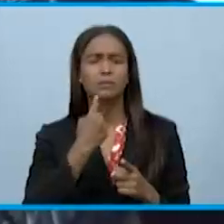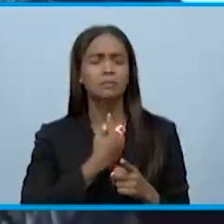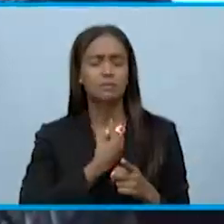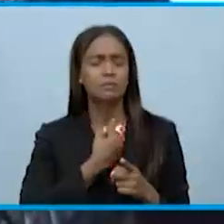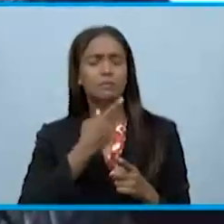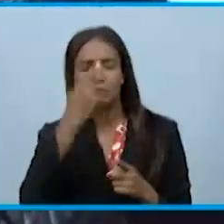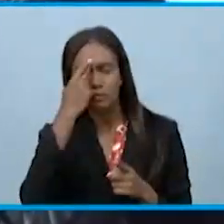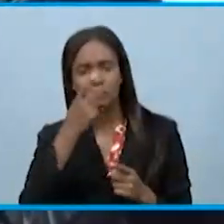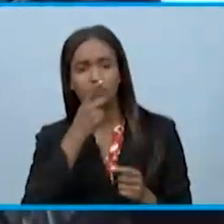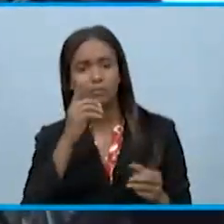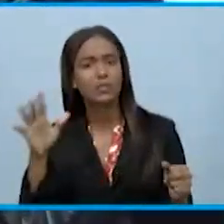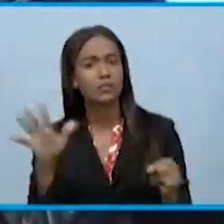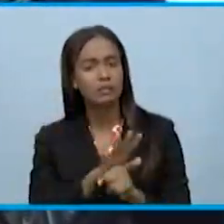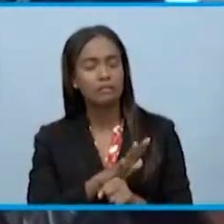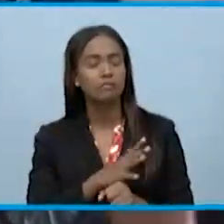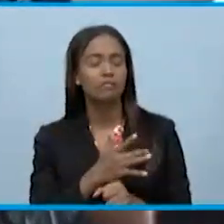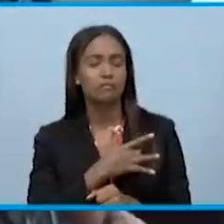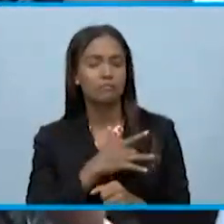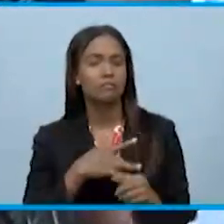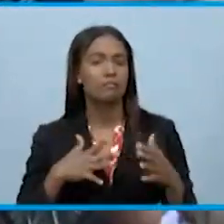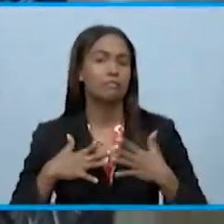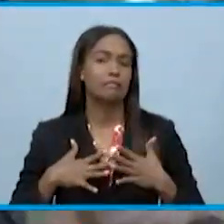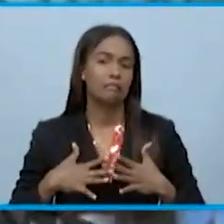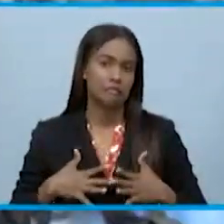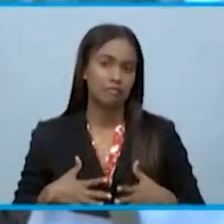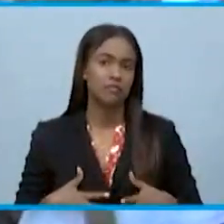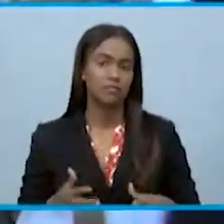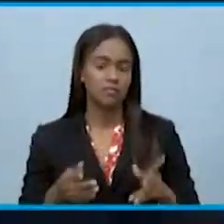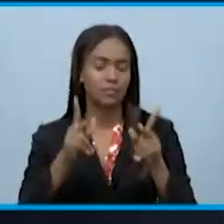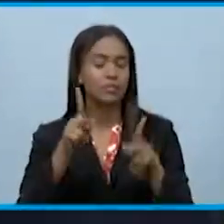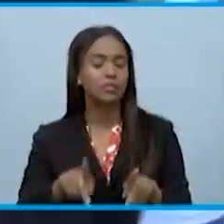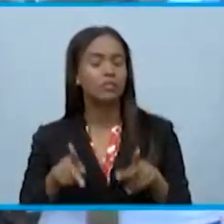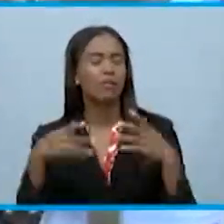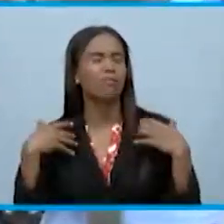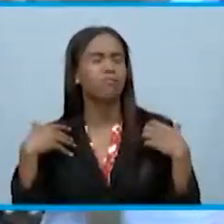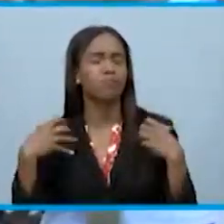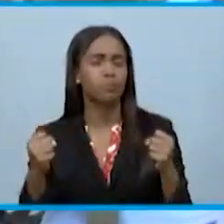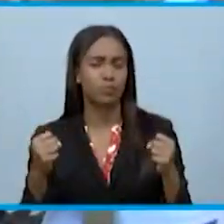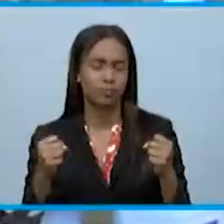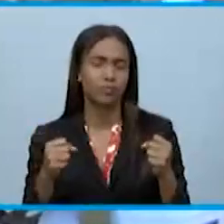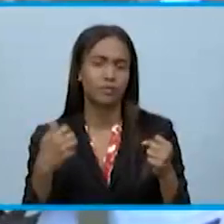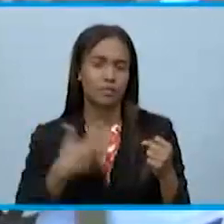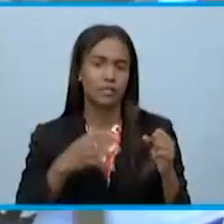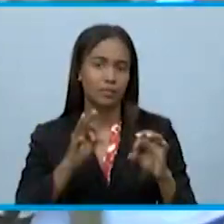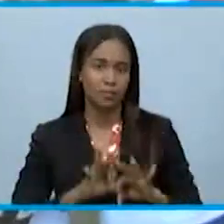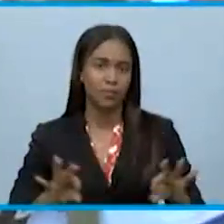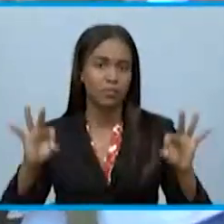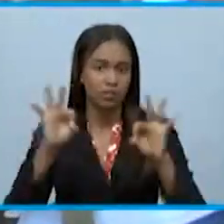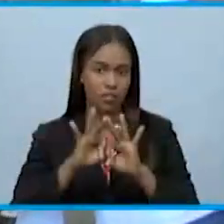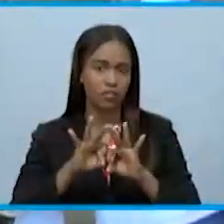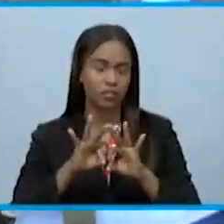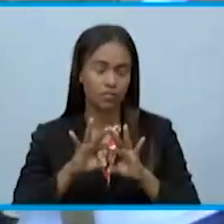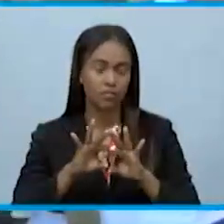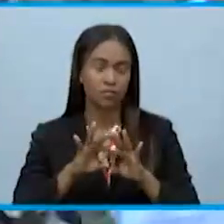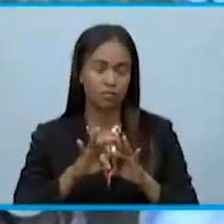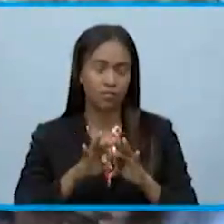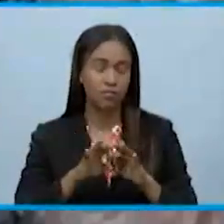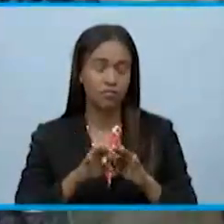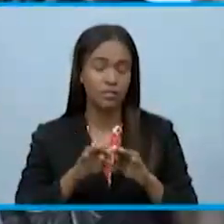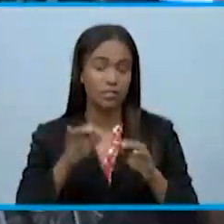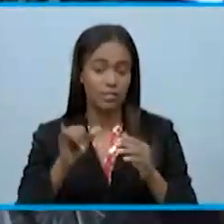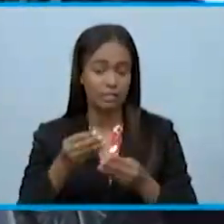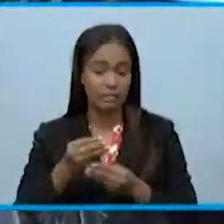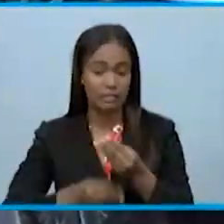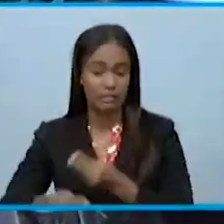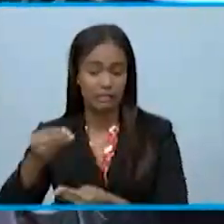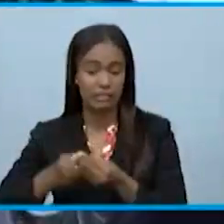país pierde a una persona con mucho, con una fortaleza moral impresionante y en el sector